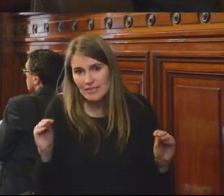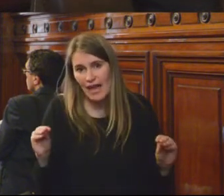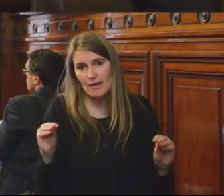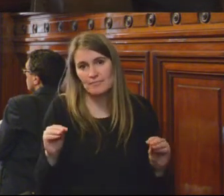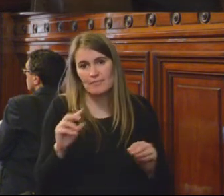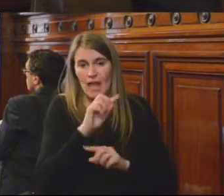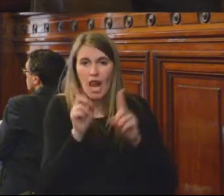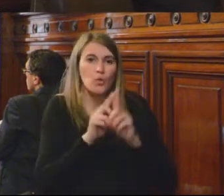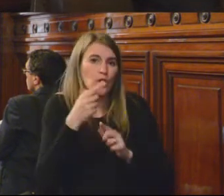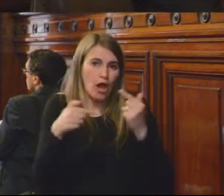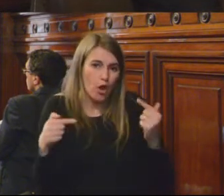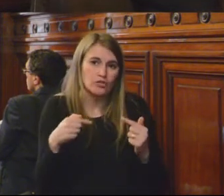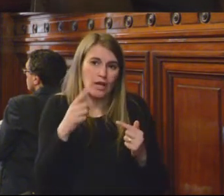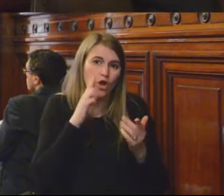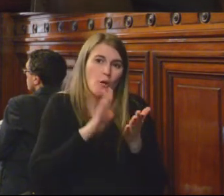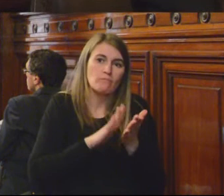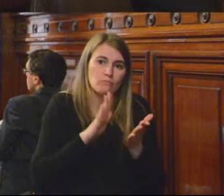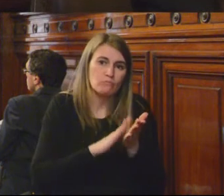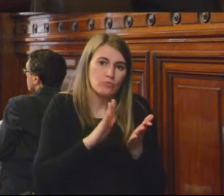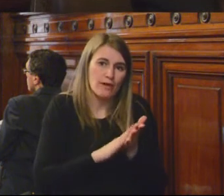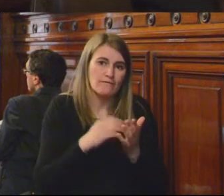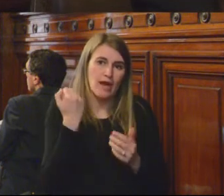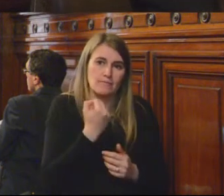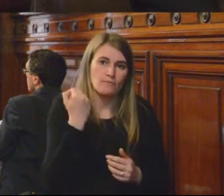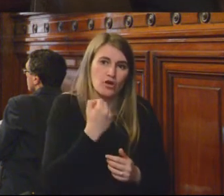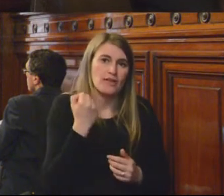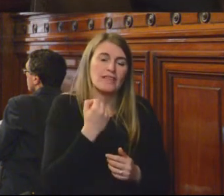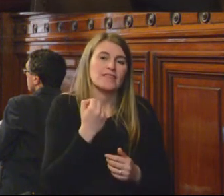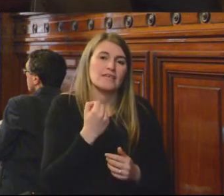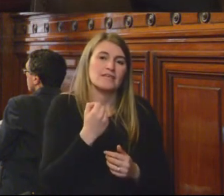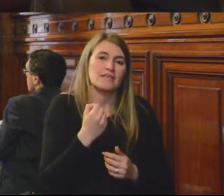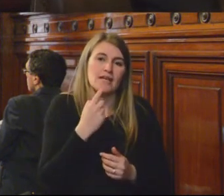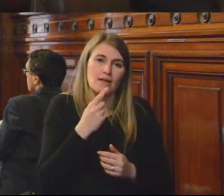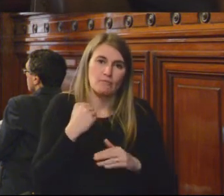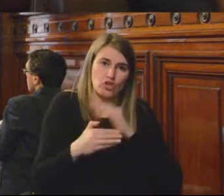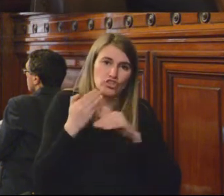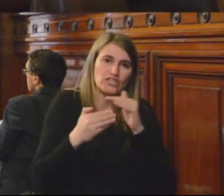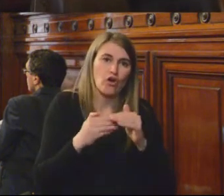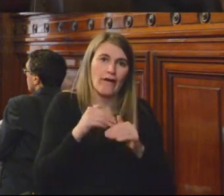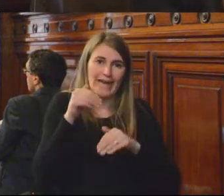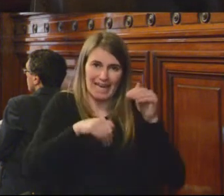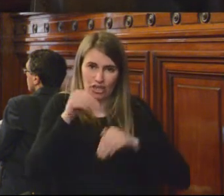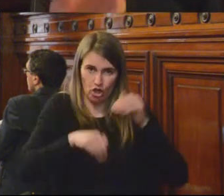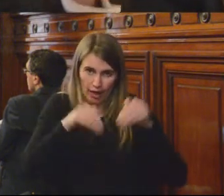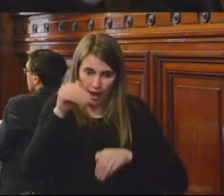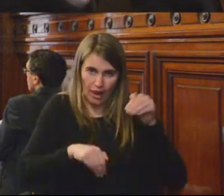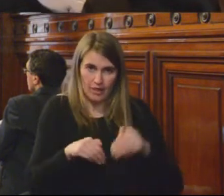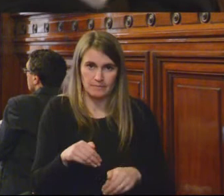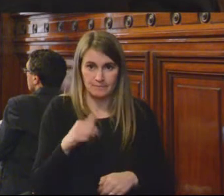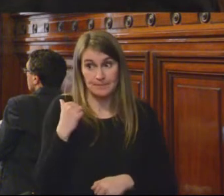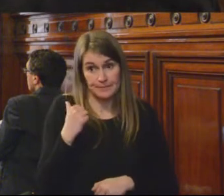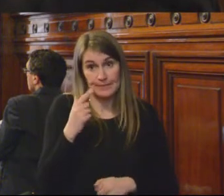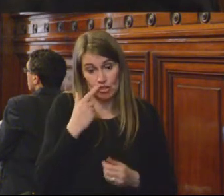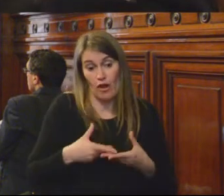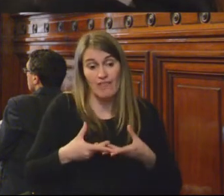algunos elementos que comprueban la solidez de nuestro proceso electoral. Esto que está acá, comisionado, que le vamos a entregar,